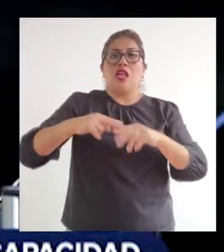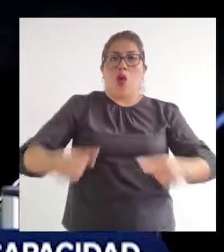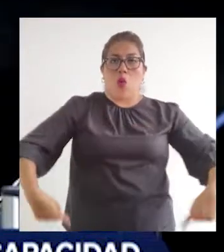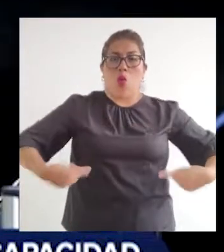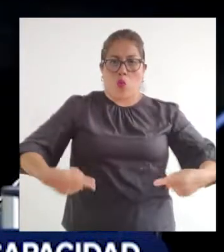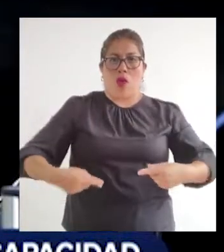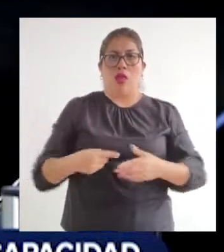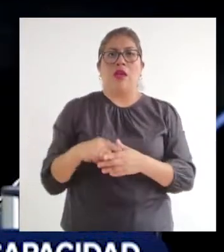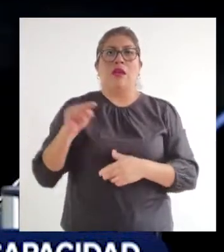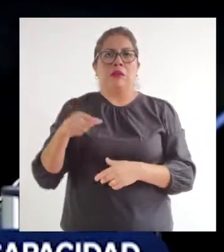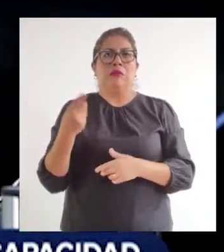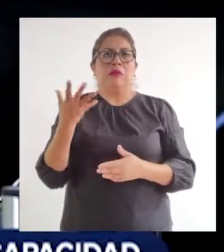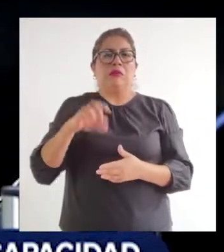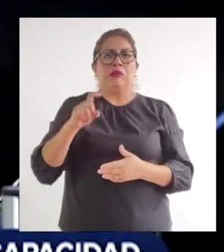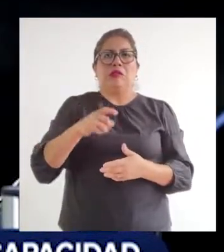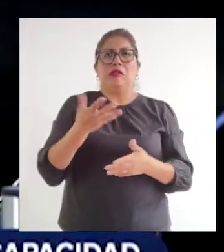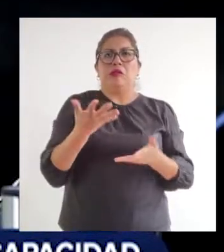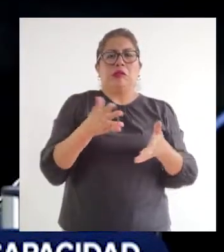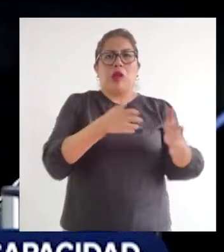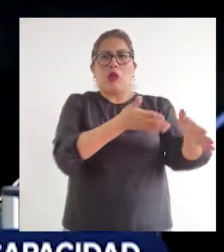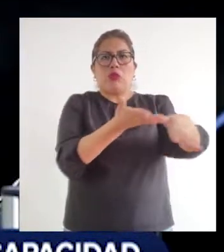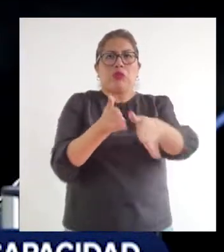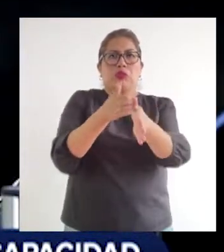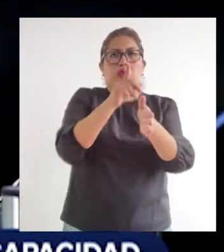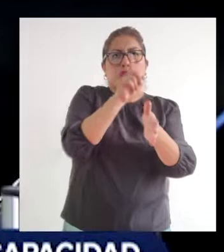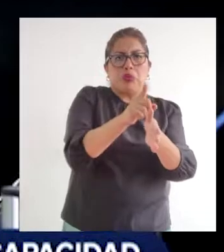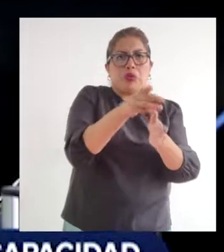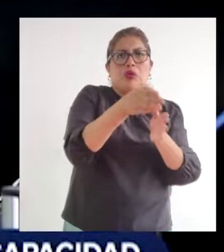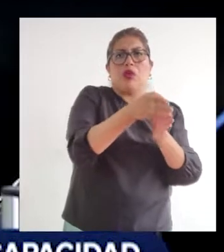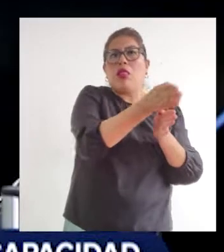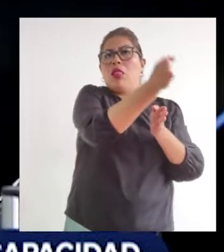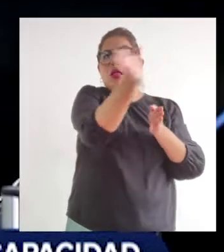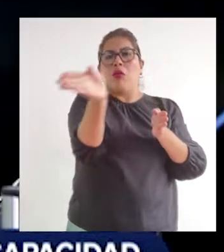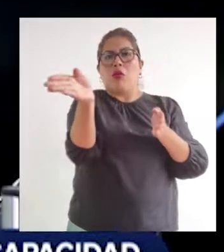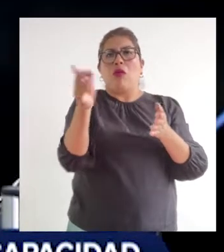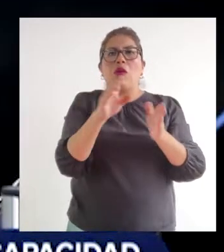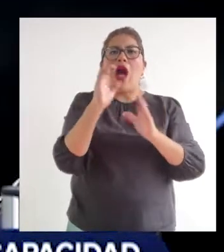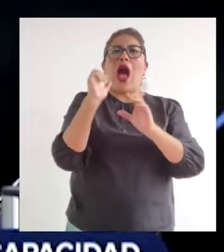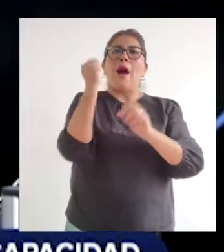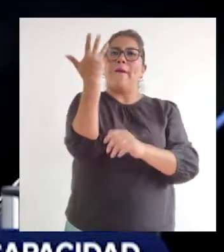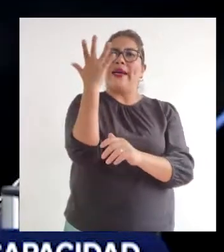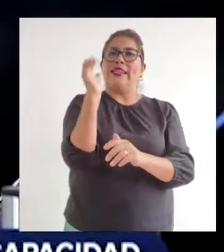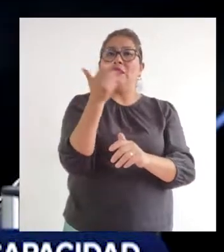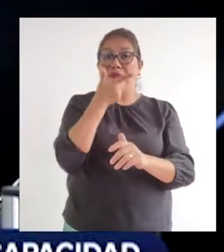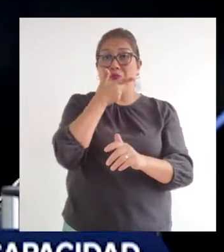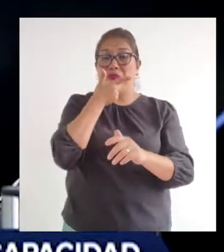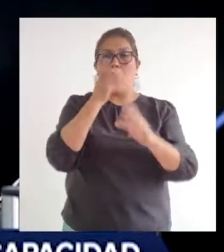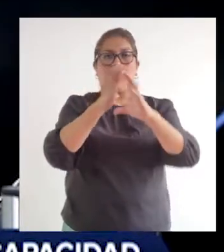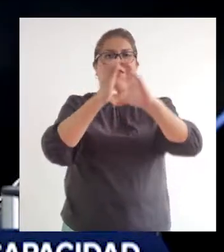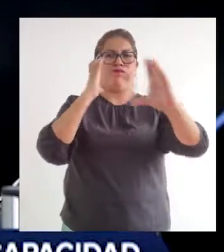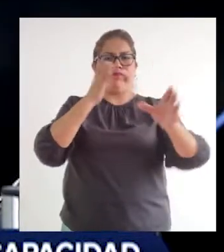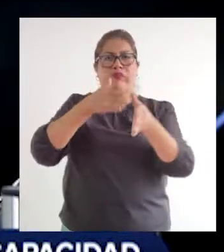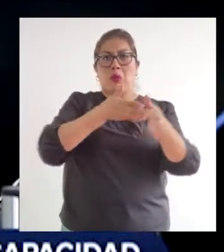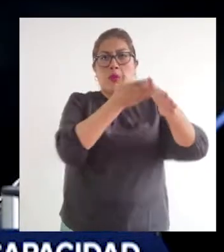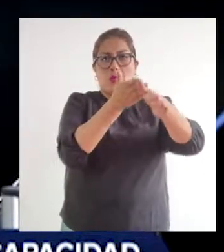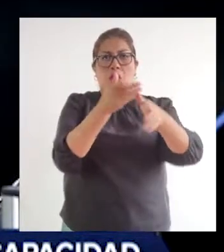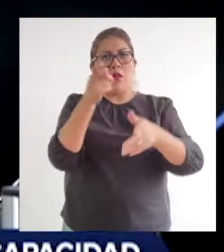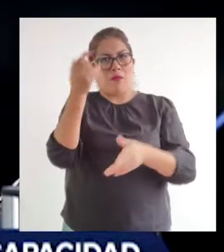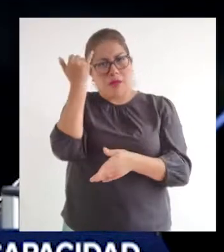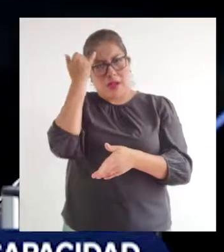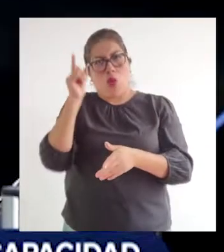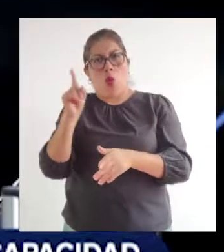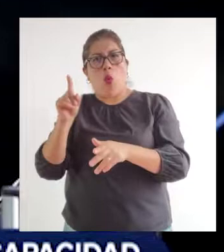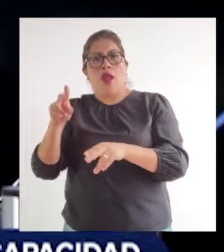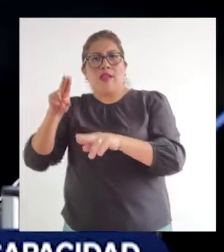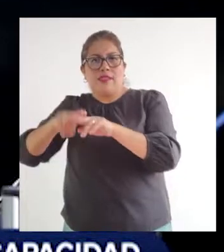de ruedas y tenía que primero tomar el alimentador. Solo hay un alimentador de estos buses amarillos que pueden permitir a una